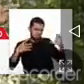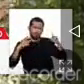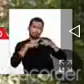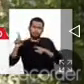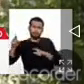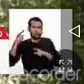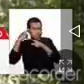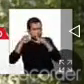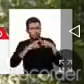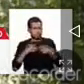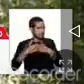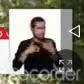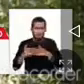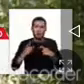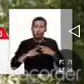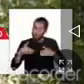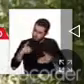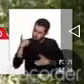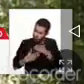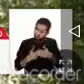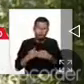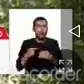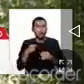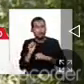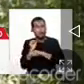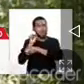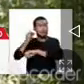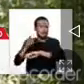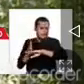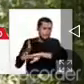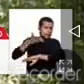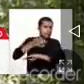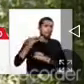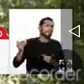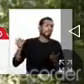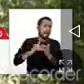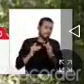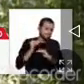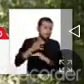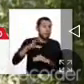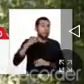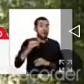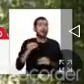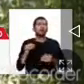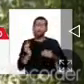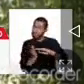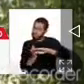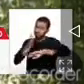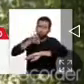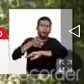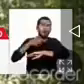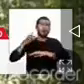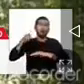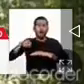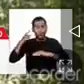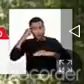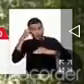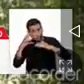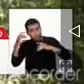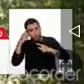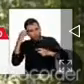qué bueno que existan, pero que tienen que ser trascendidas por la institucionalidad, porque supera los prejuicios y los